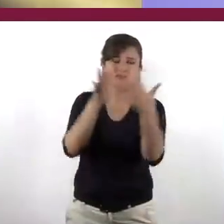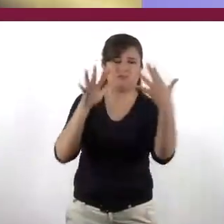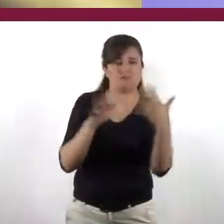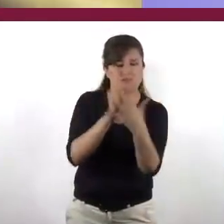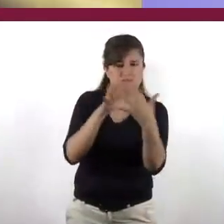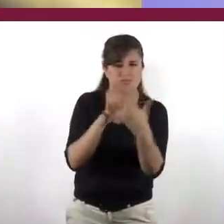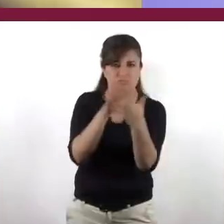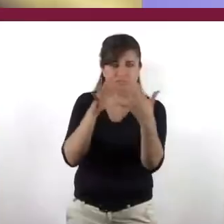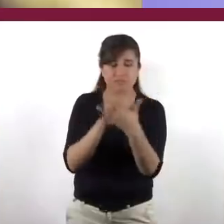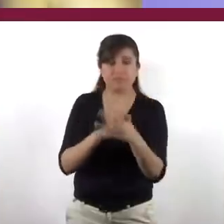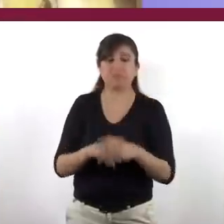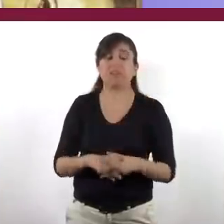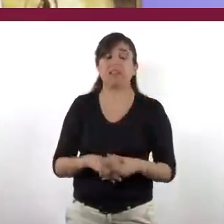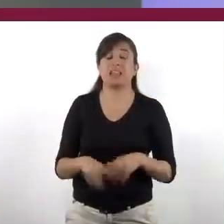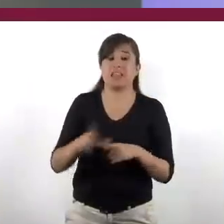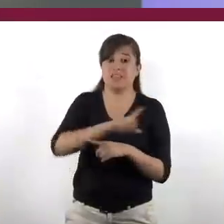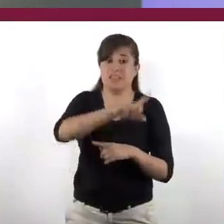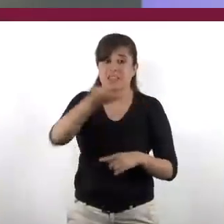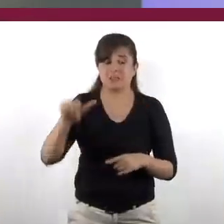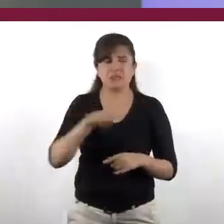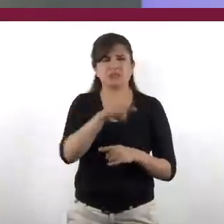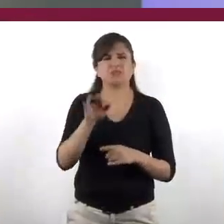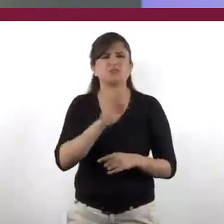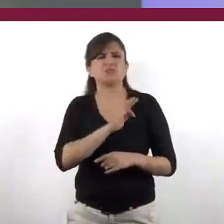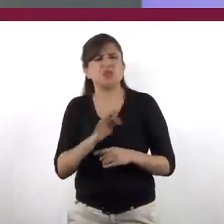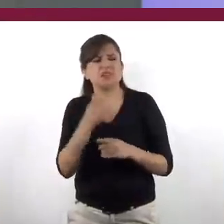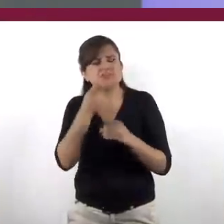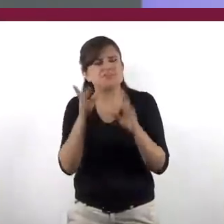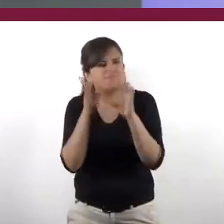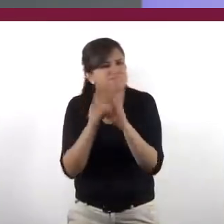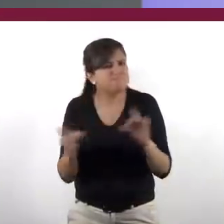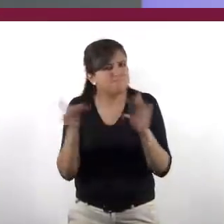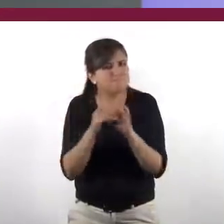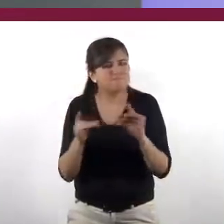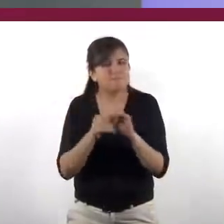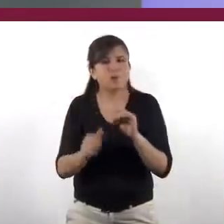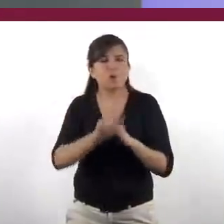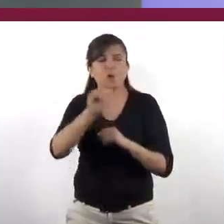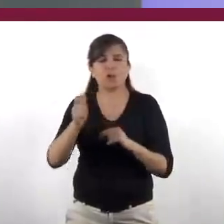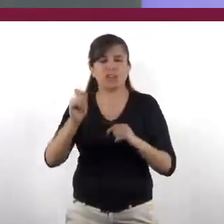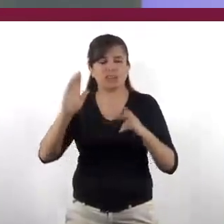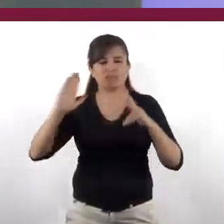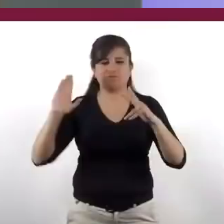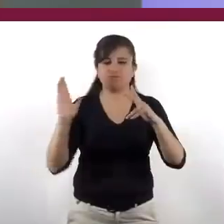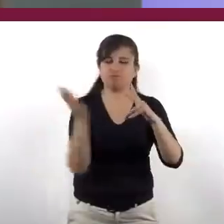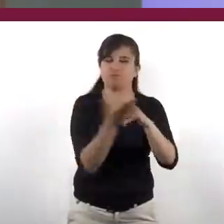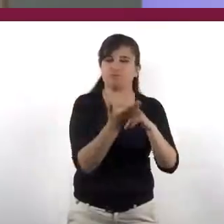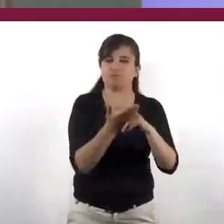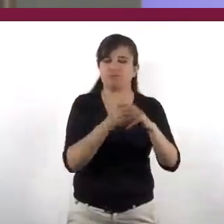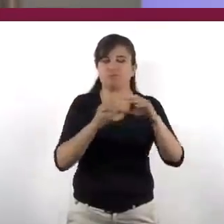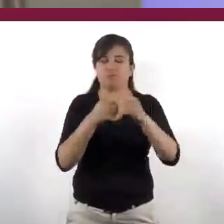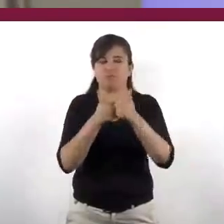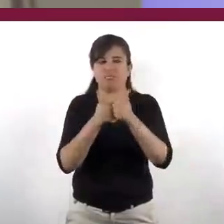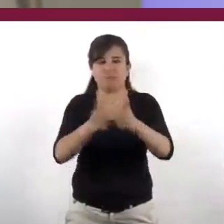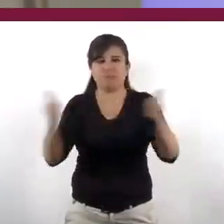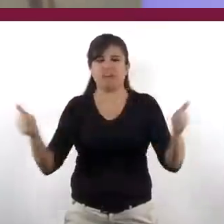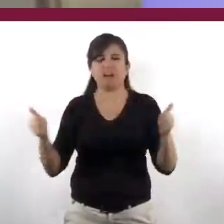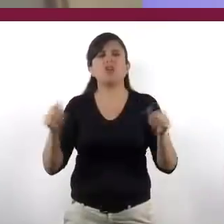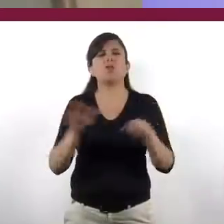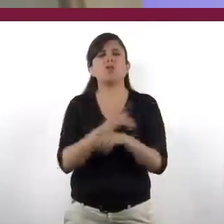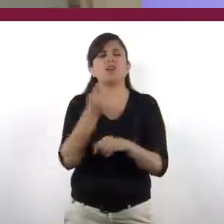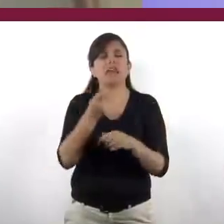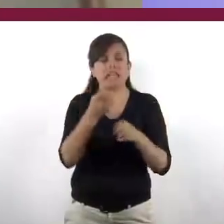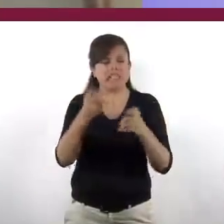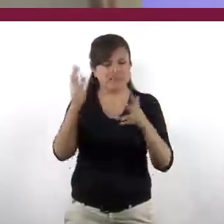antes. Enseguida podríamos hablar de otra de las medidas, la división del territorio en intendencias. ¿Por qué? Porque